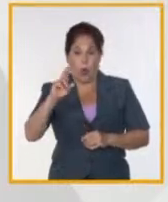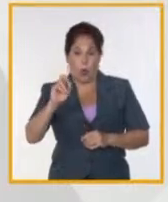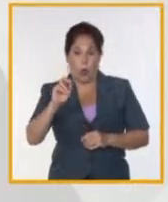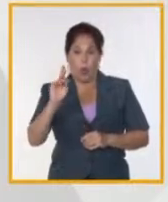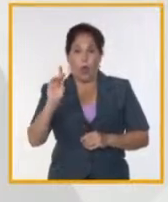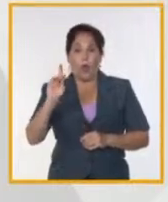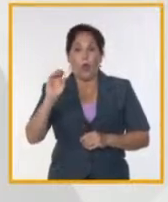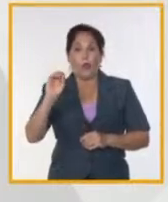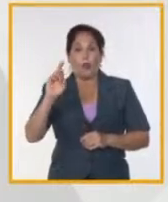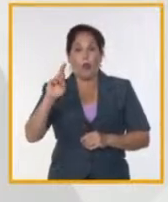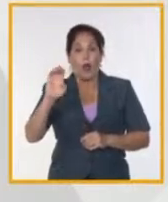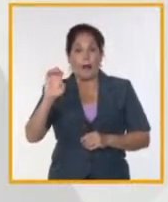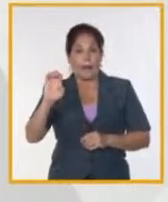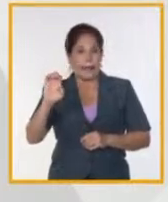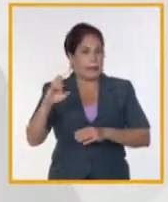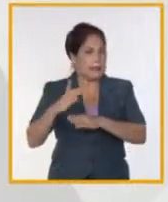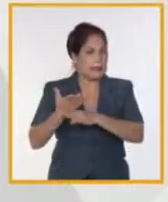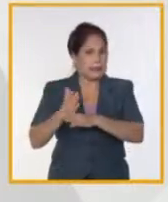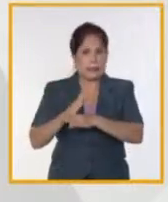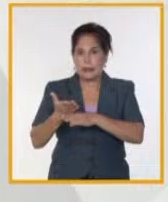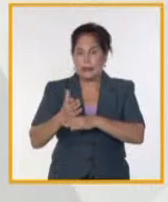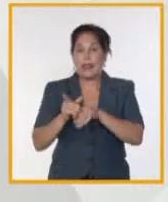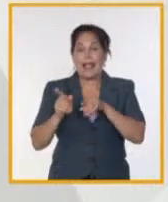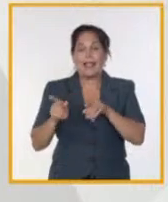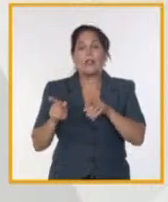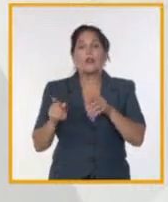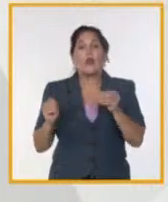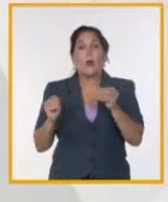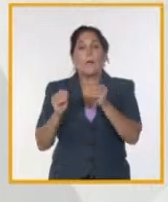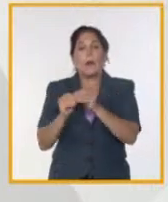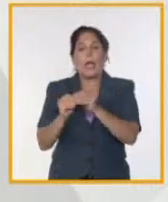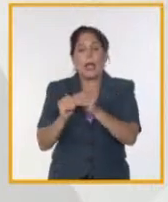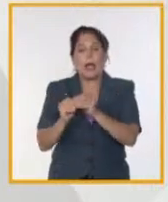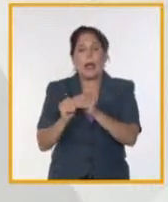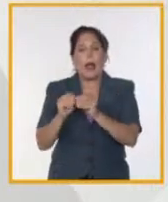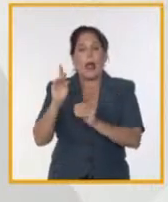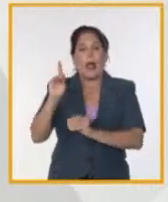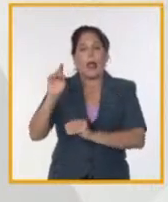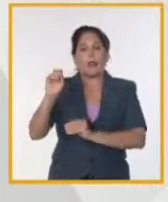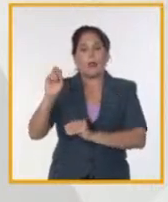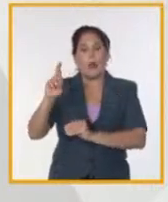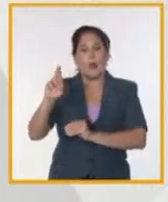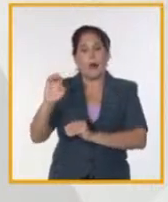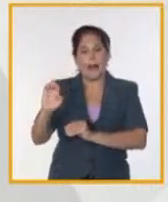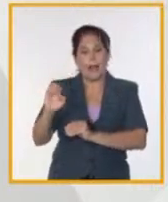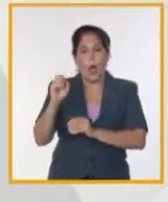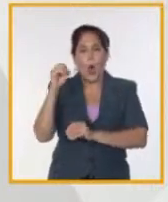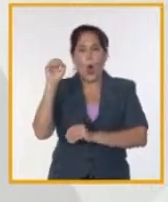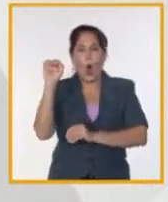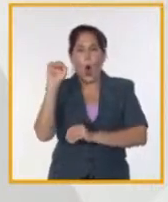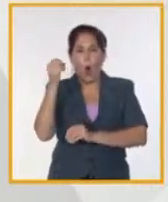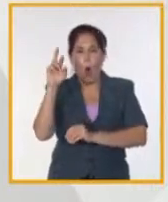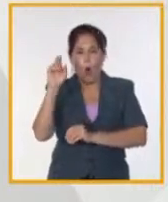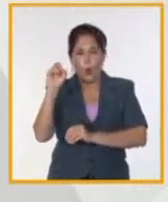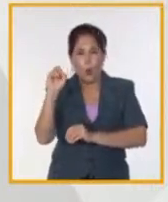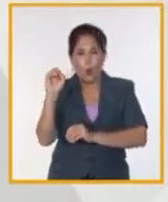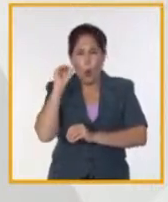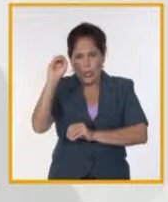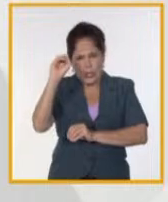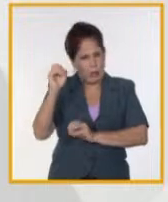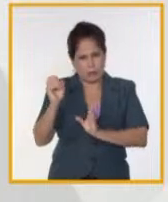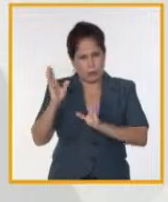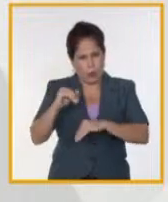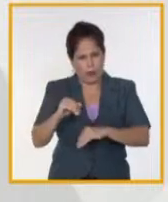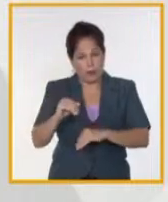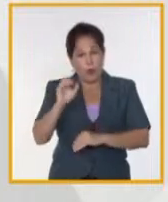es el oro que se obtiene en una aleación que se denomina doré. El doré no es un oro puro, es una aleación de oro donde también